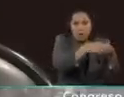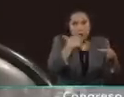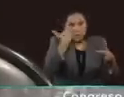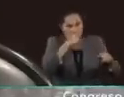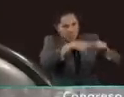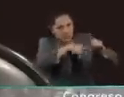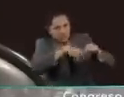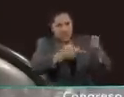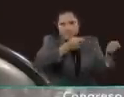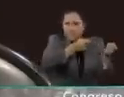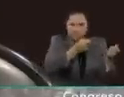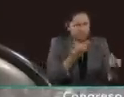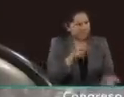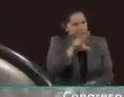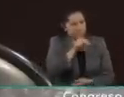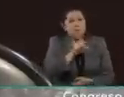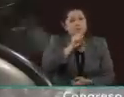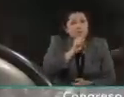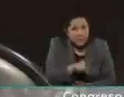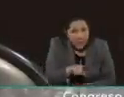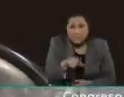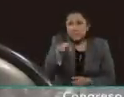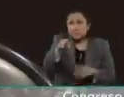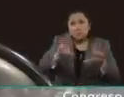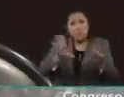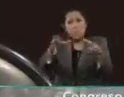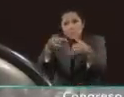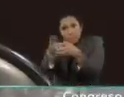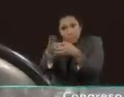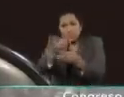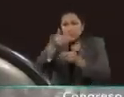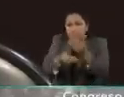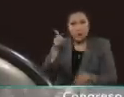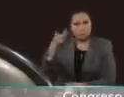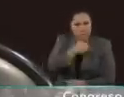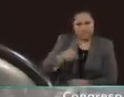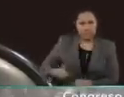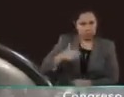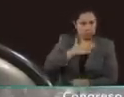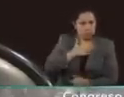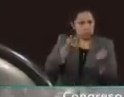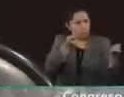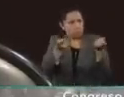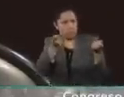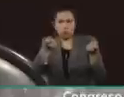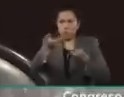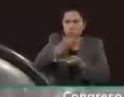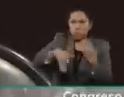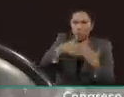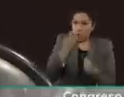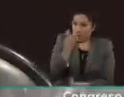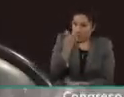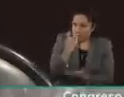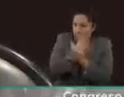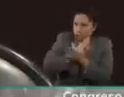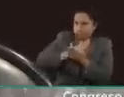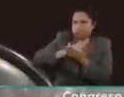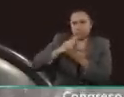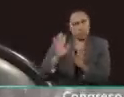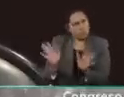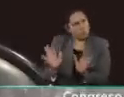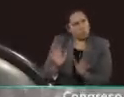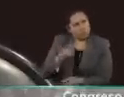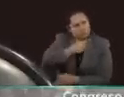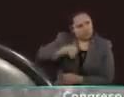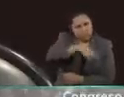contrapeso ante un presidencialismo exacerbado. Hacemos entonces, compañeras y compañeros, un respetuoso